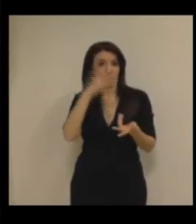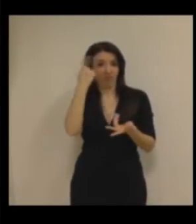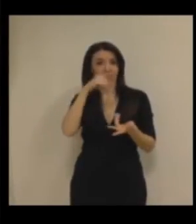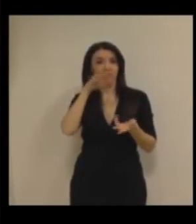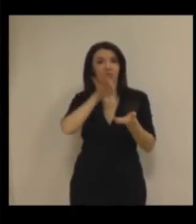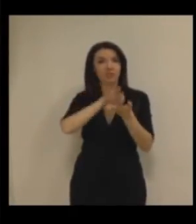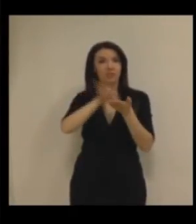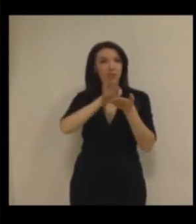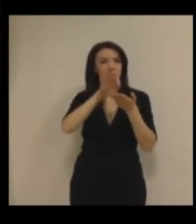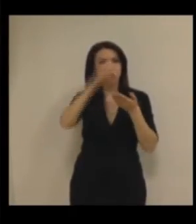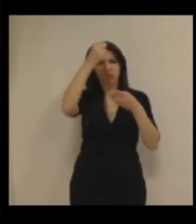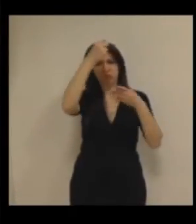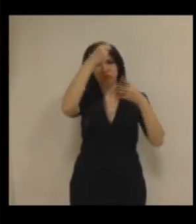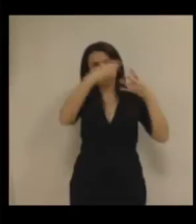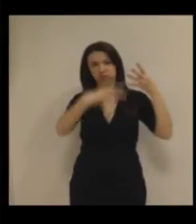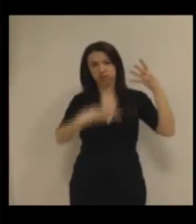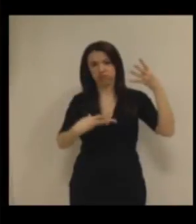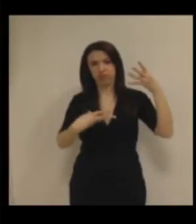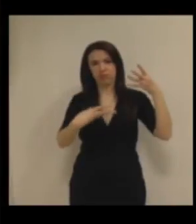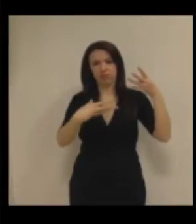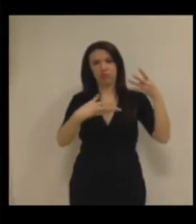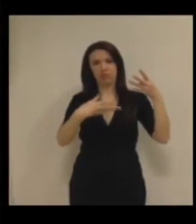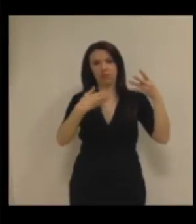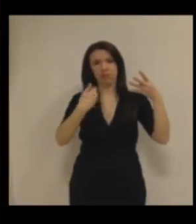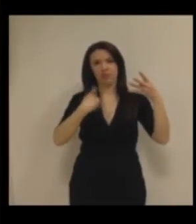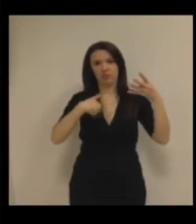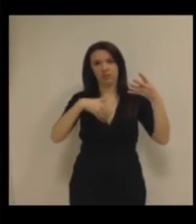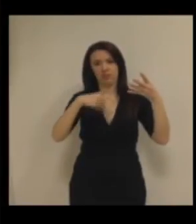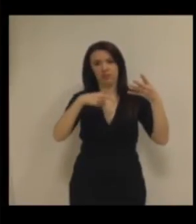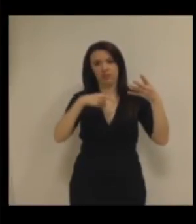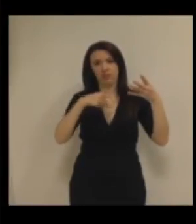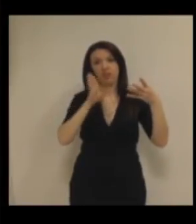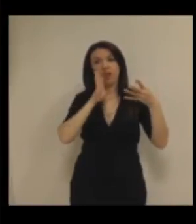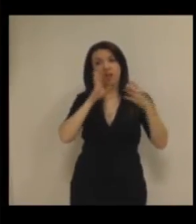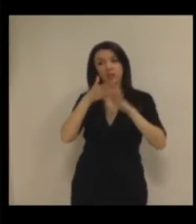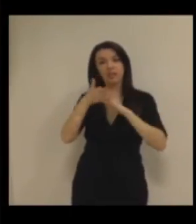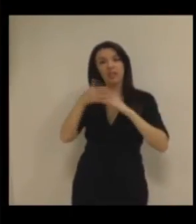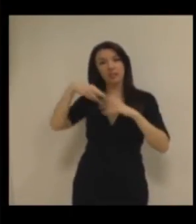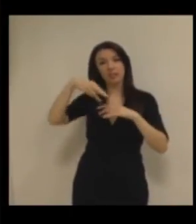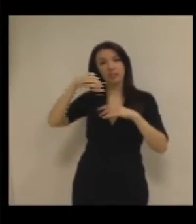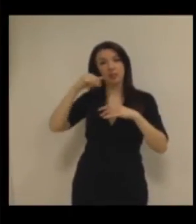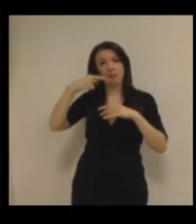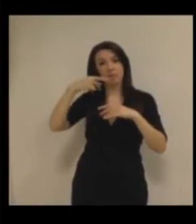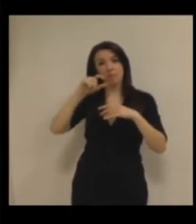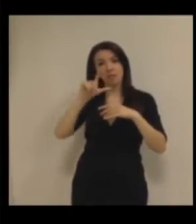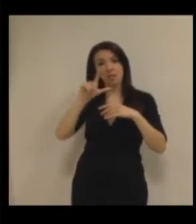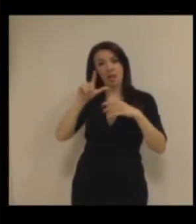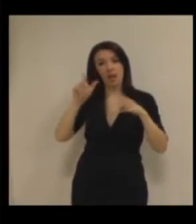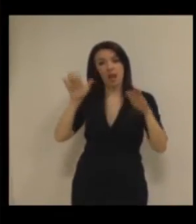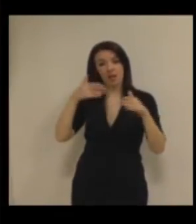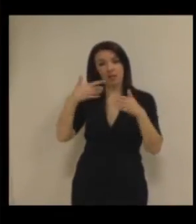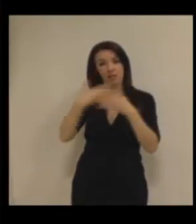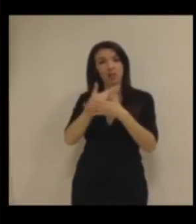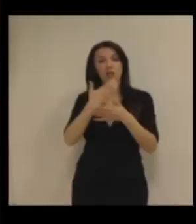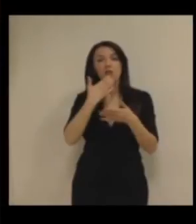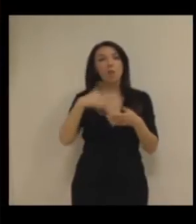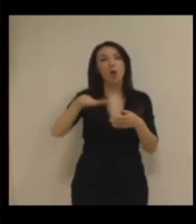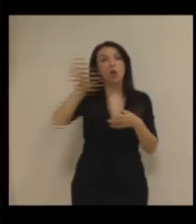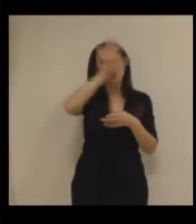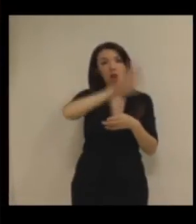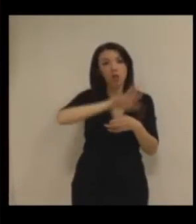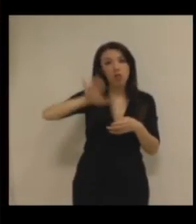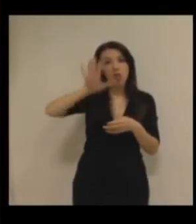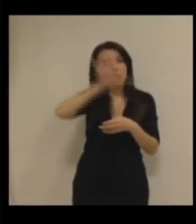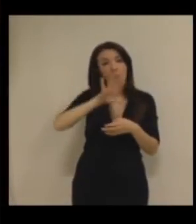que podemos encontrar en la plataforma, que ya dio una pincelada a Miguel Ángel, vamos a encontrar servicios a nivel nacional, servicios a nivel